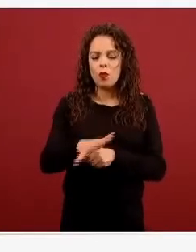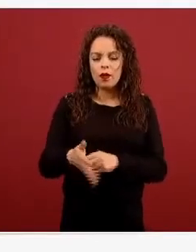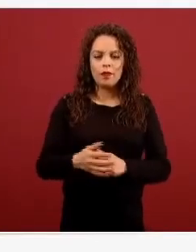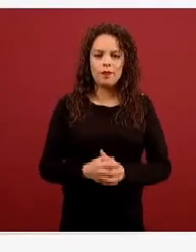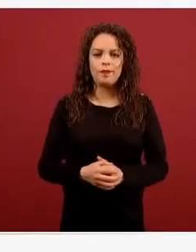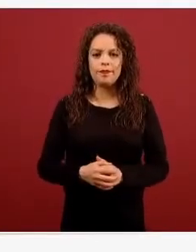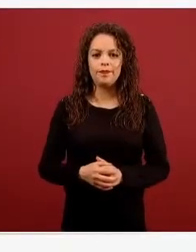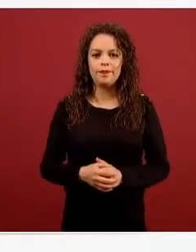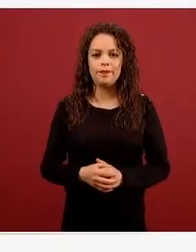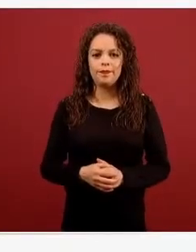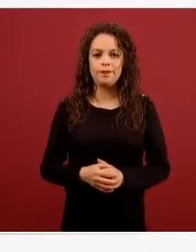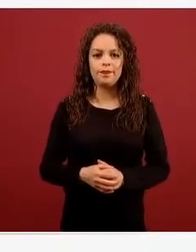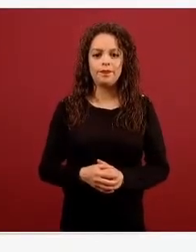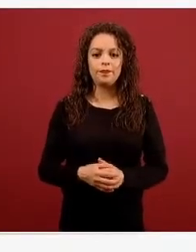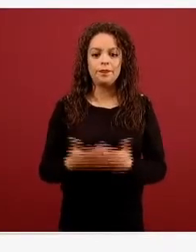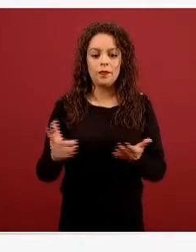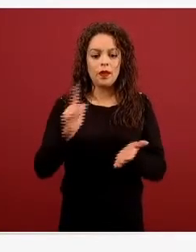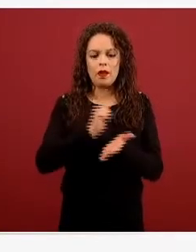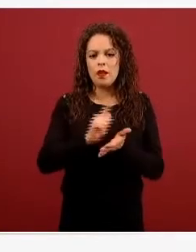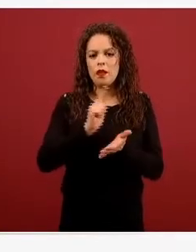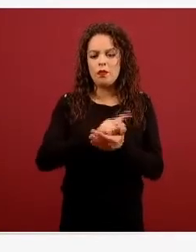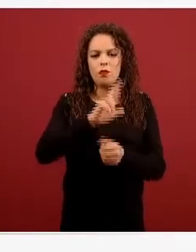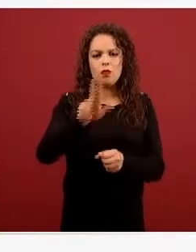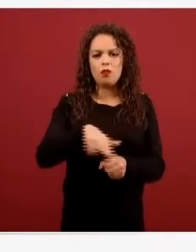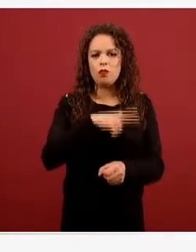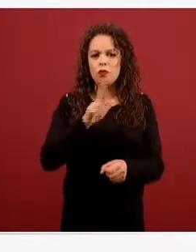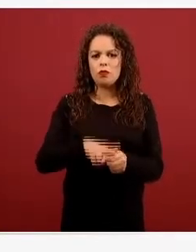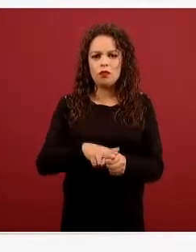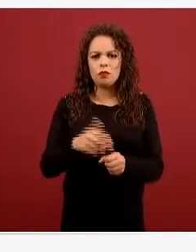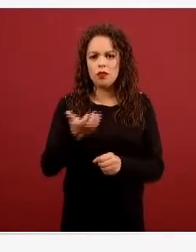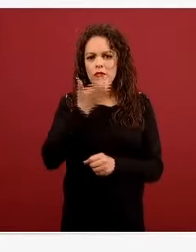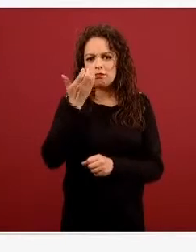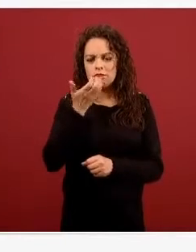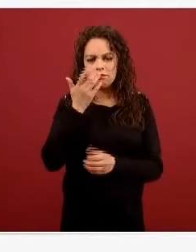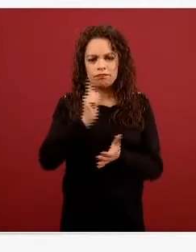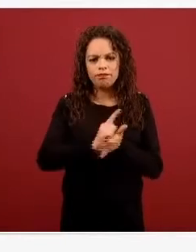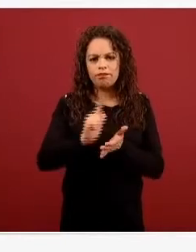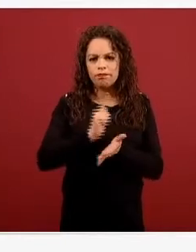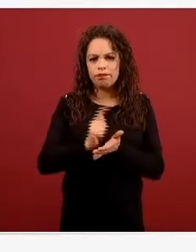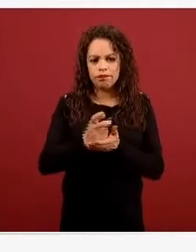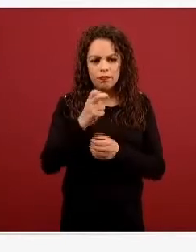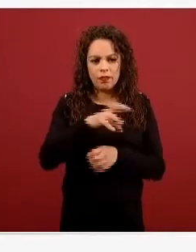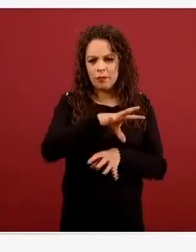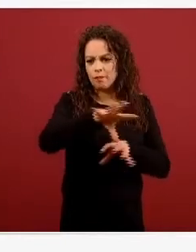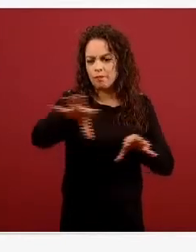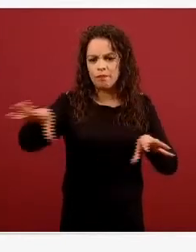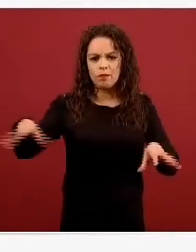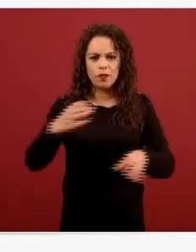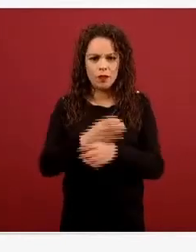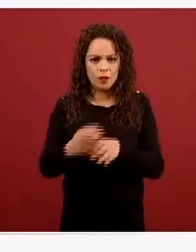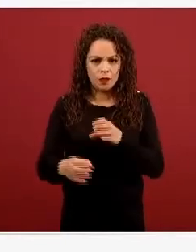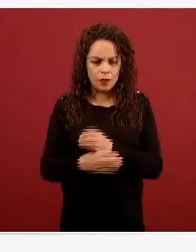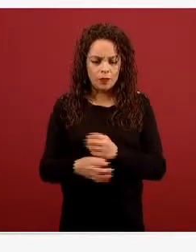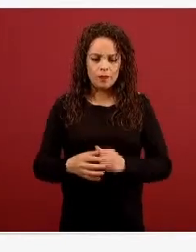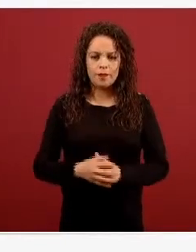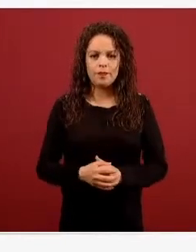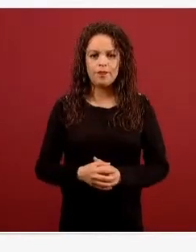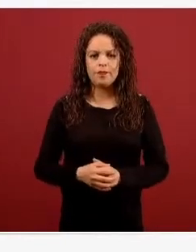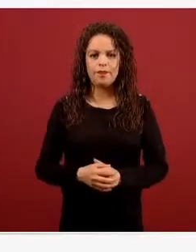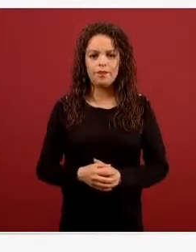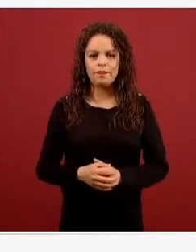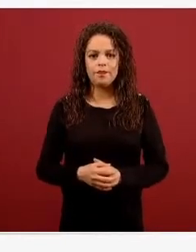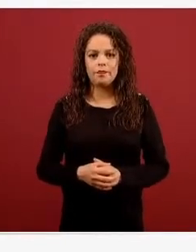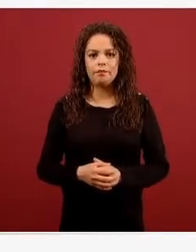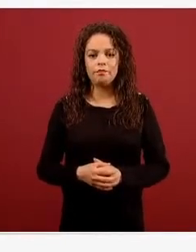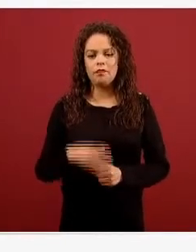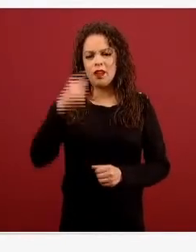elemento básico de limpieza y desinfección de estas superficies. Y no es más que hacer uso de una técnica que